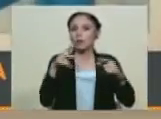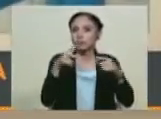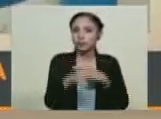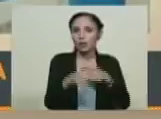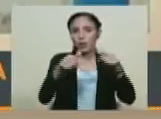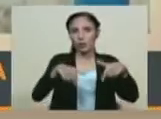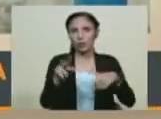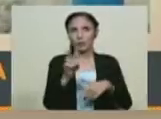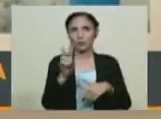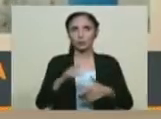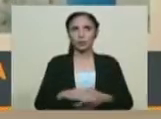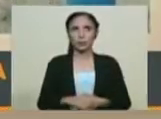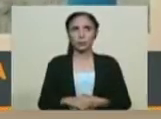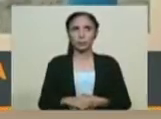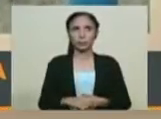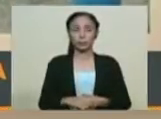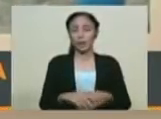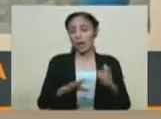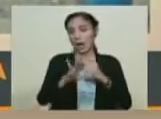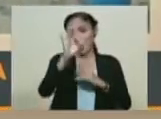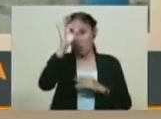Venezuela, no sé en Sudamérica.